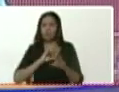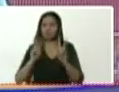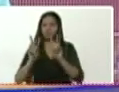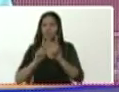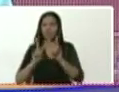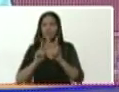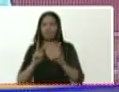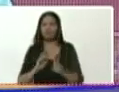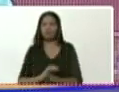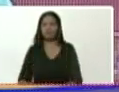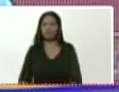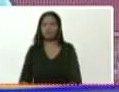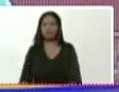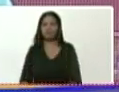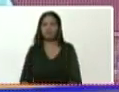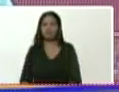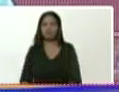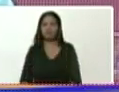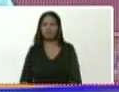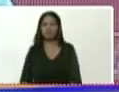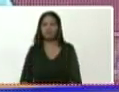Vivienda Venezuela.